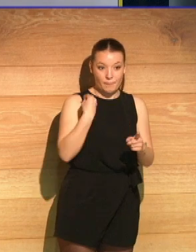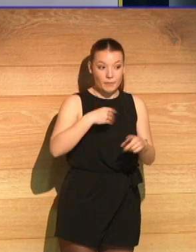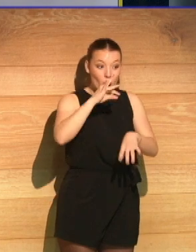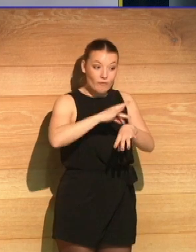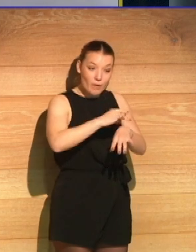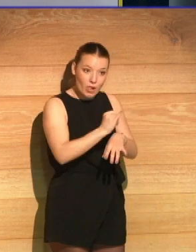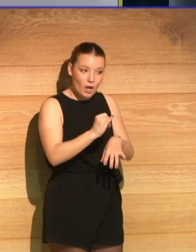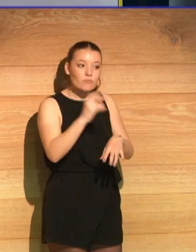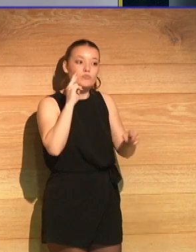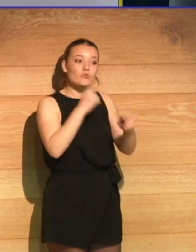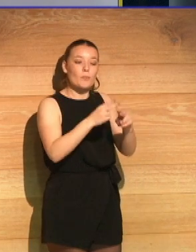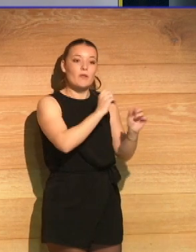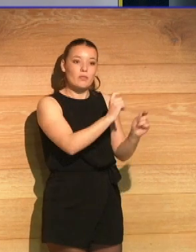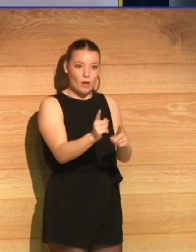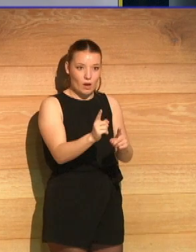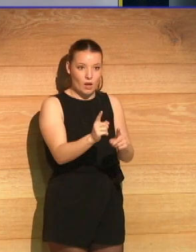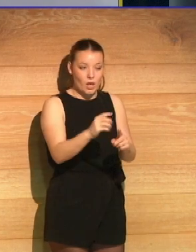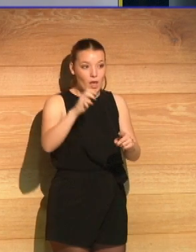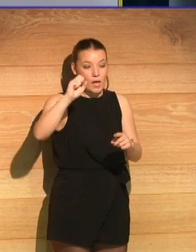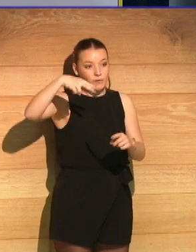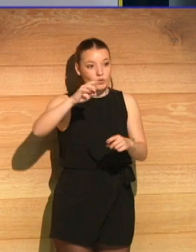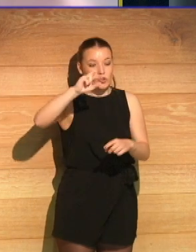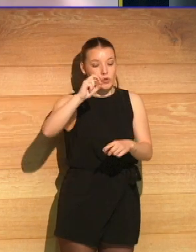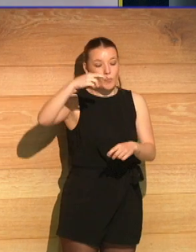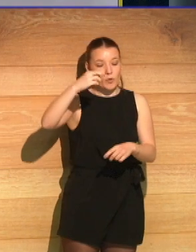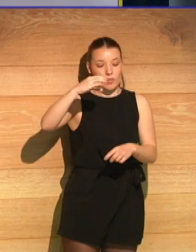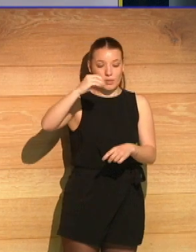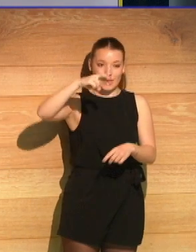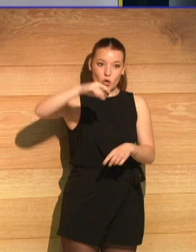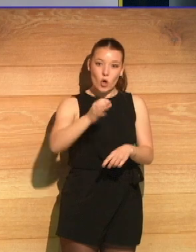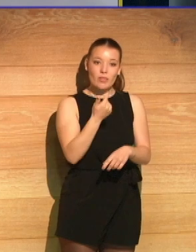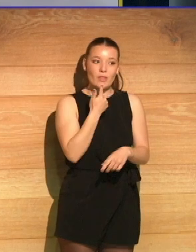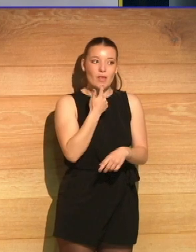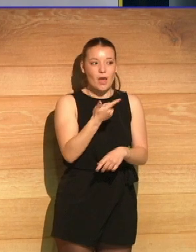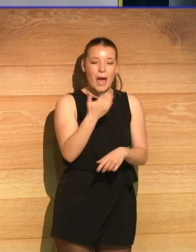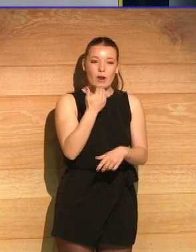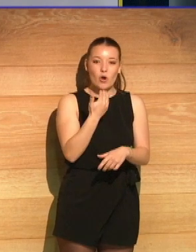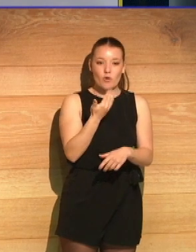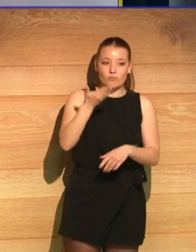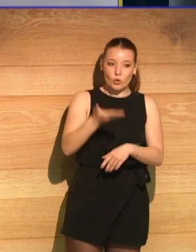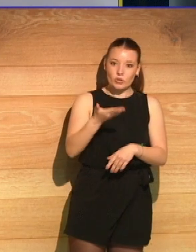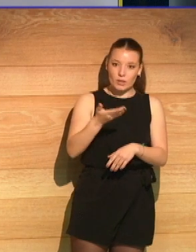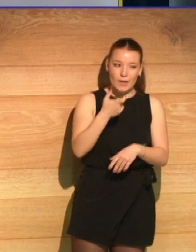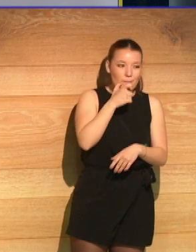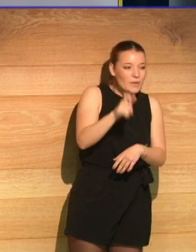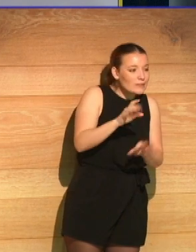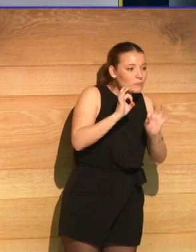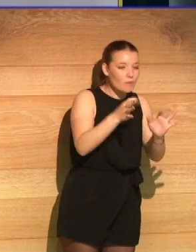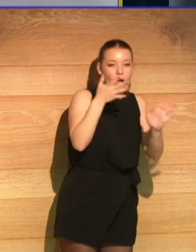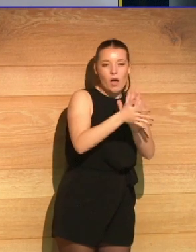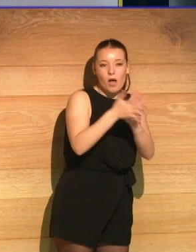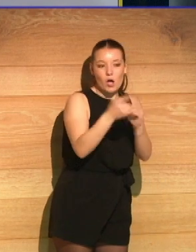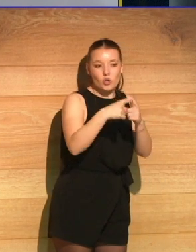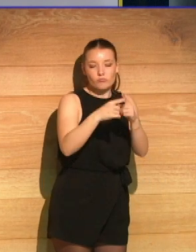enfermedad. Antropoceno ya está definiendo algo muy importante. Tenemos una palabra que define muchas cosas, pero ya con ella